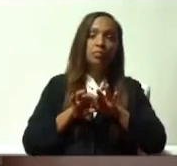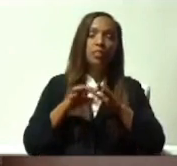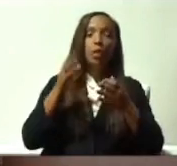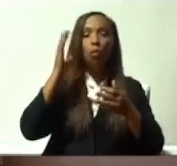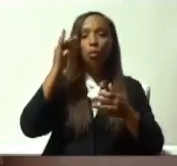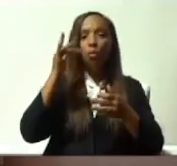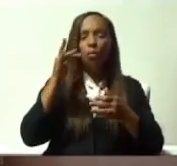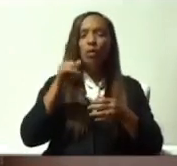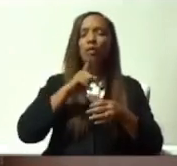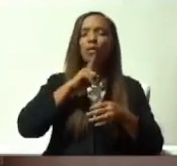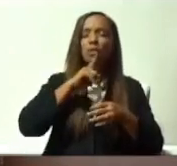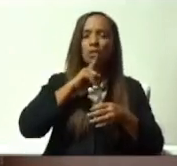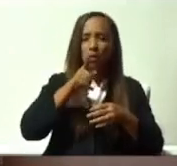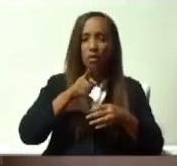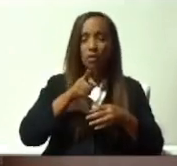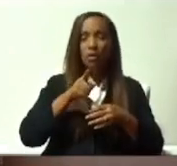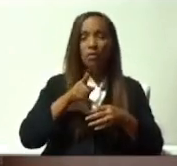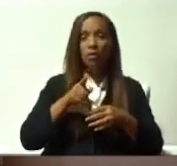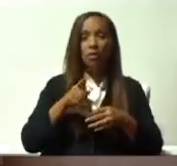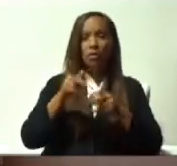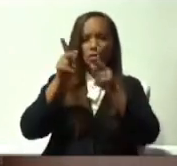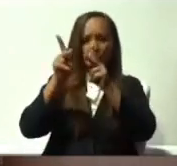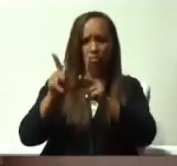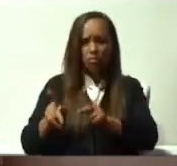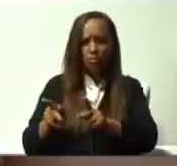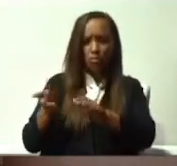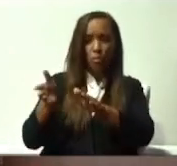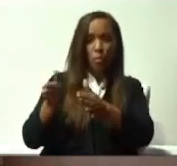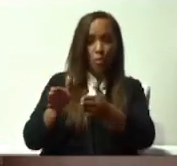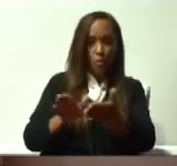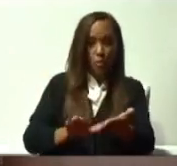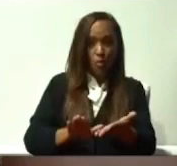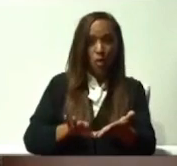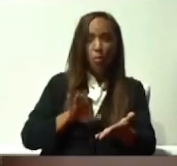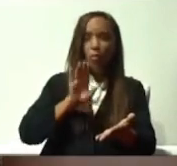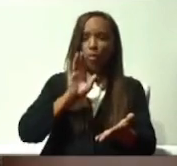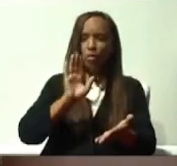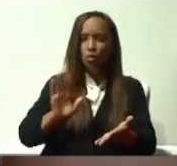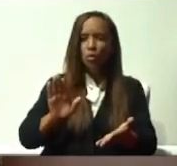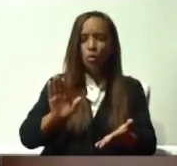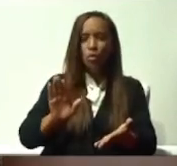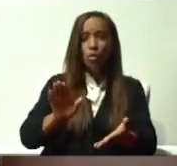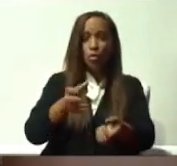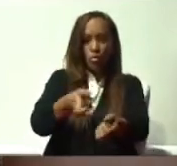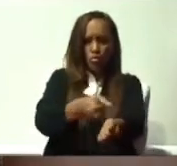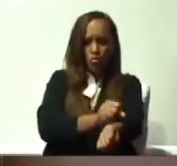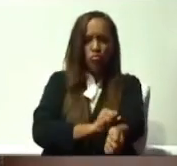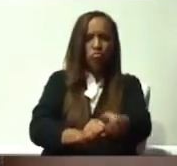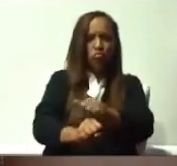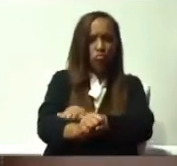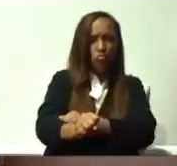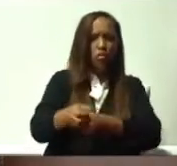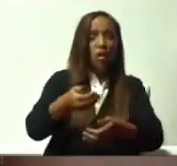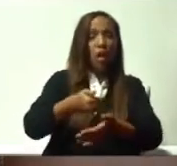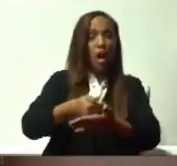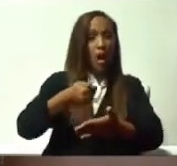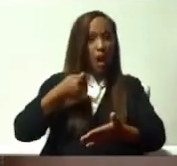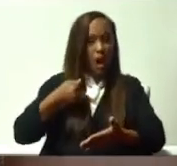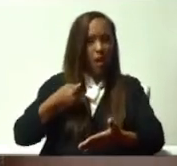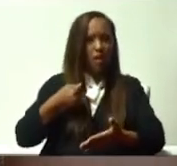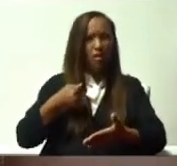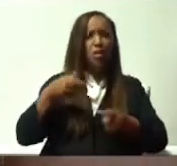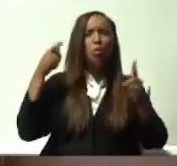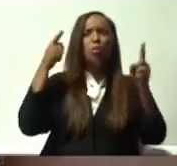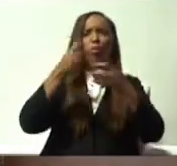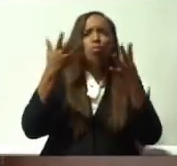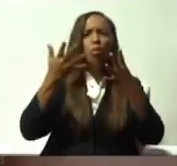esté muerta, sus raíces llegarán lejos, porque sus esfuerzos por defender nuestros bosques, nuestros